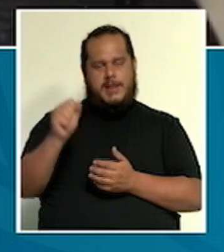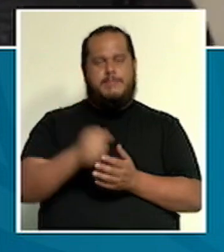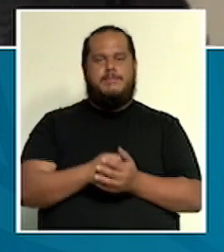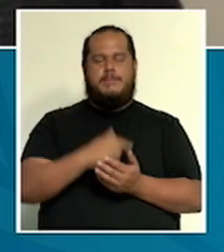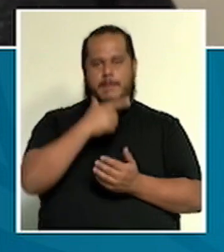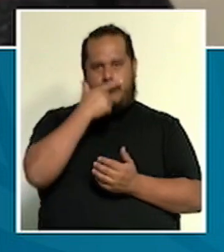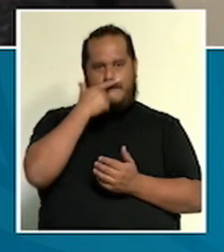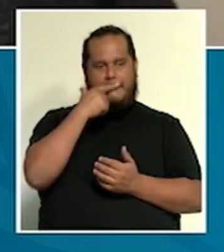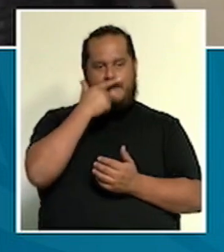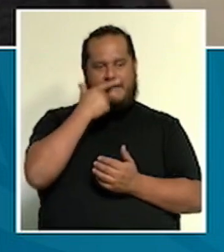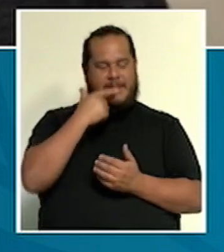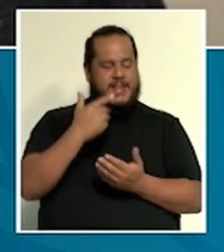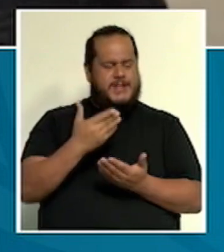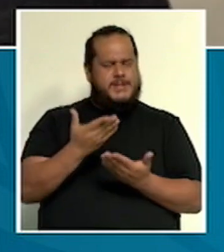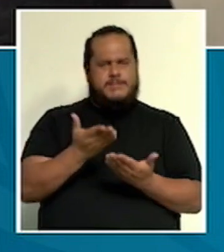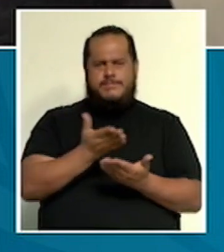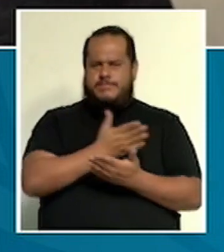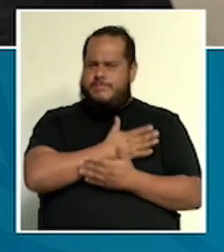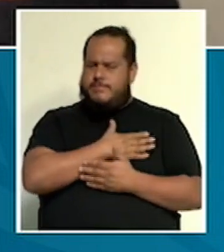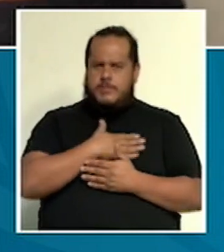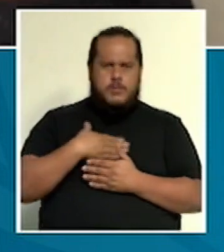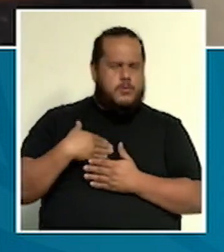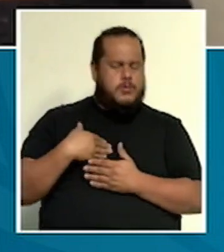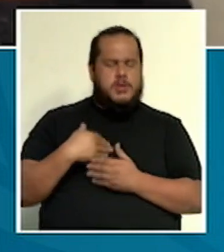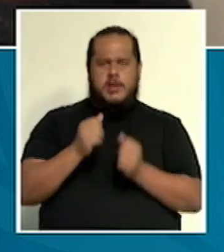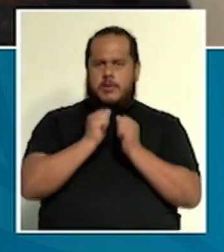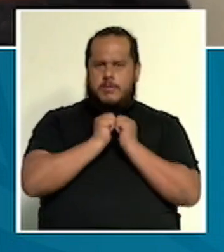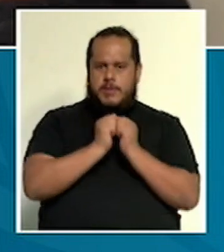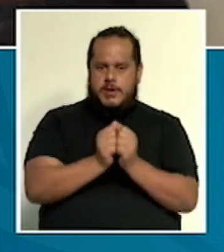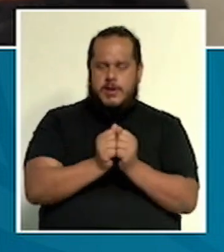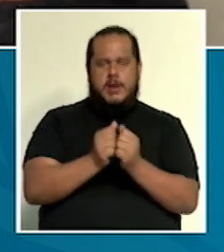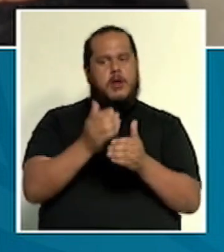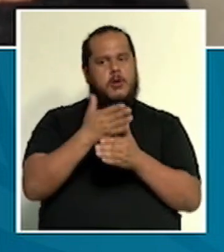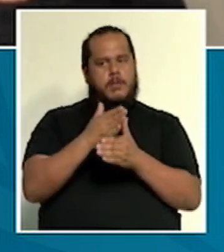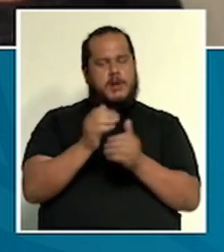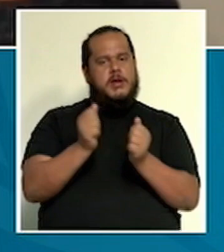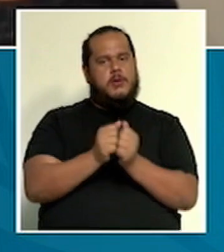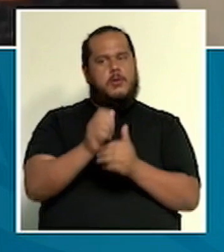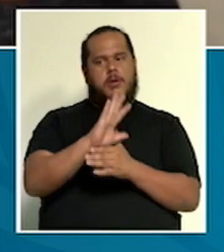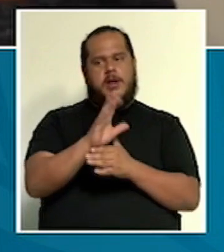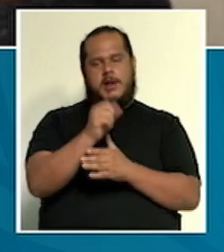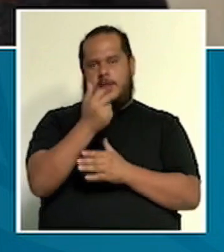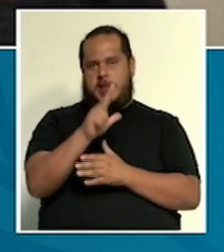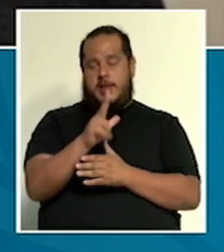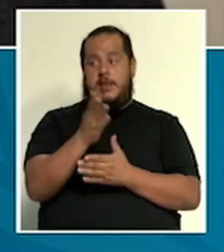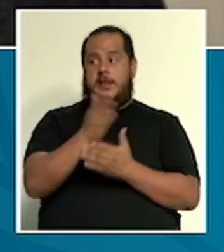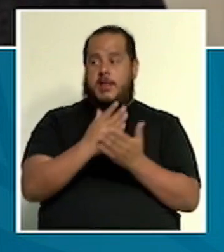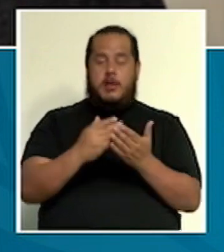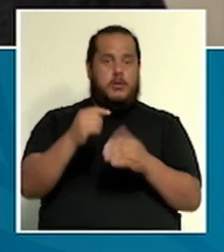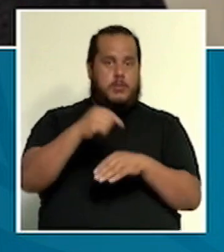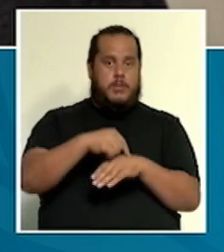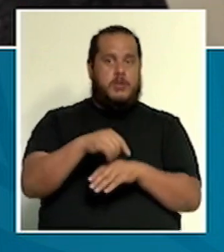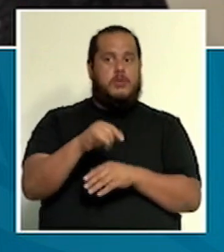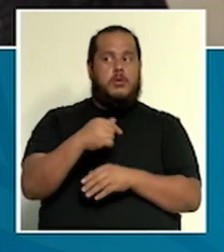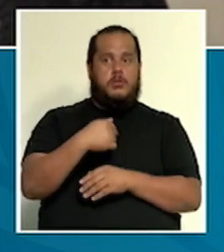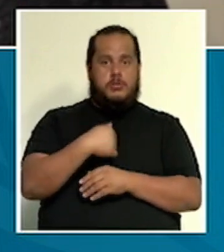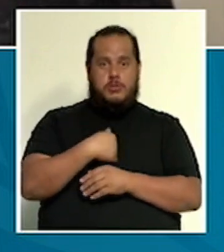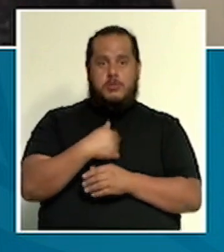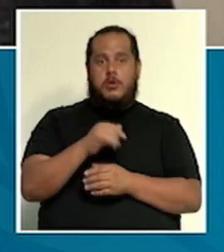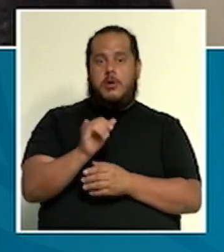Encantada, Ernesto, es un gusto estar con ustedes, es un gusto compartir con Canal 13, que en algún momento